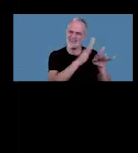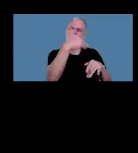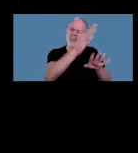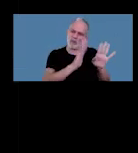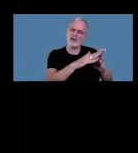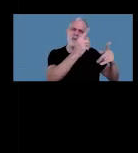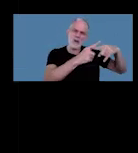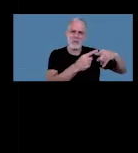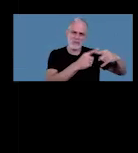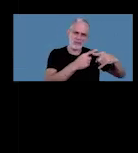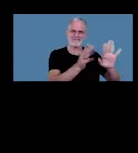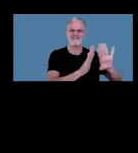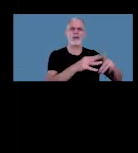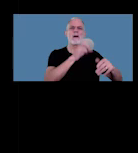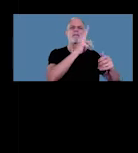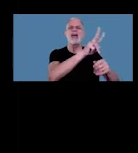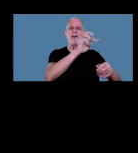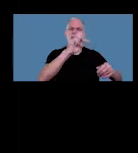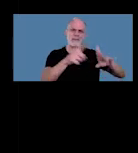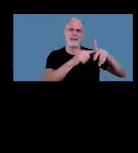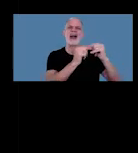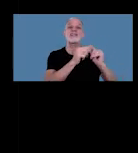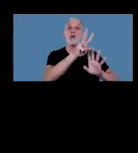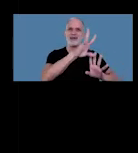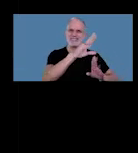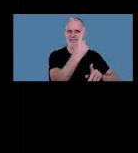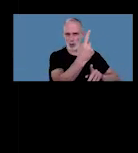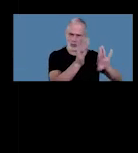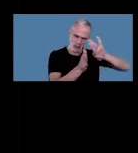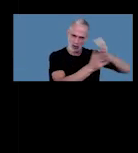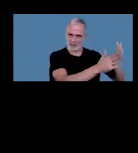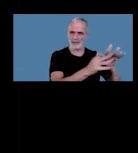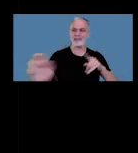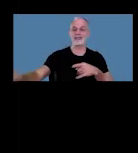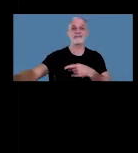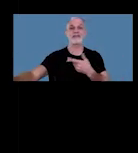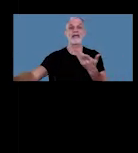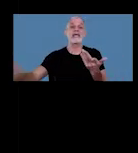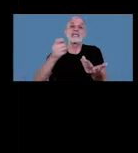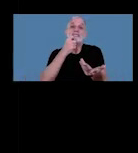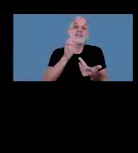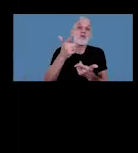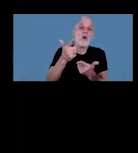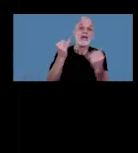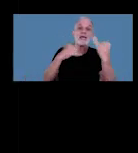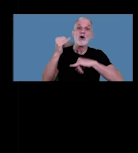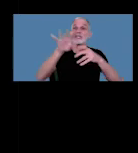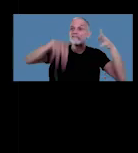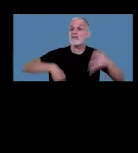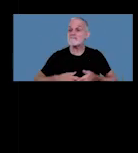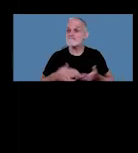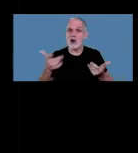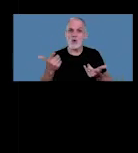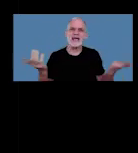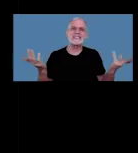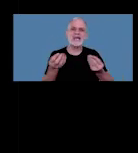por BPP, ¿sí?, por el artículo 25.1. Si no poseen cotización, se van a evaluar